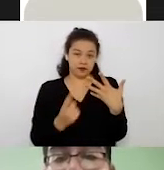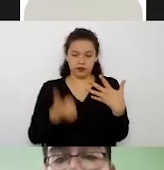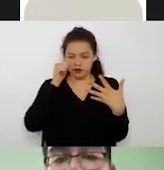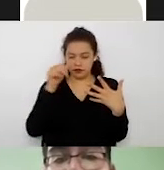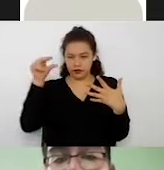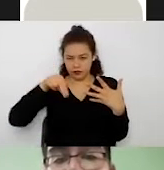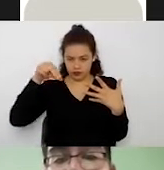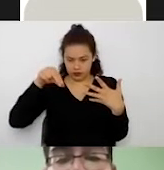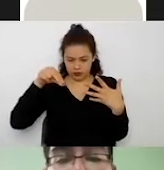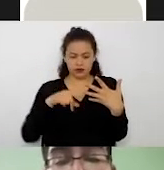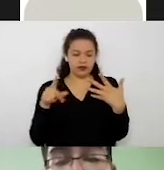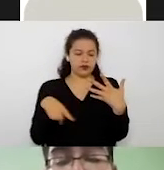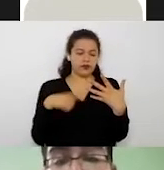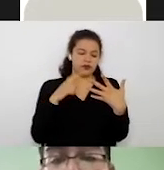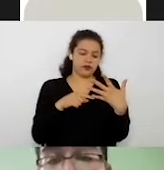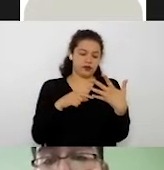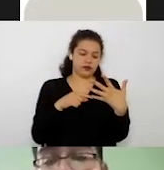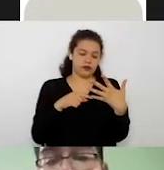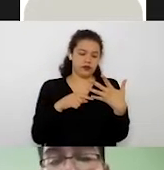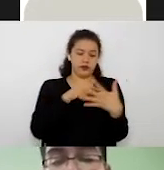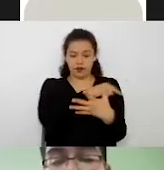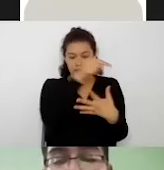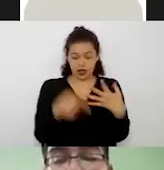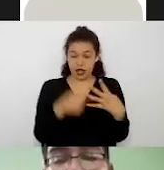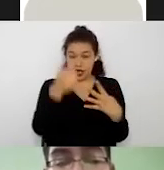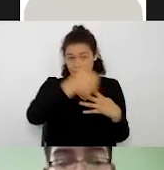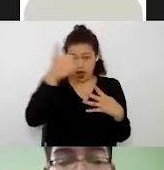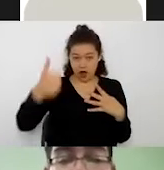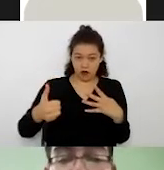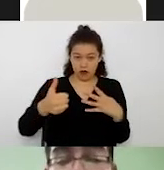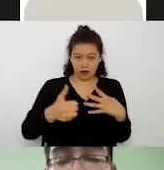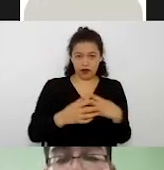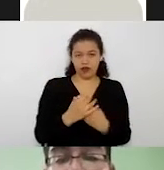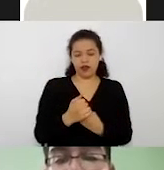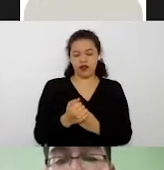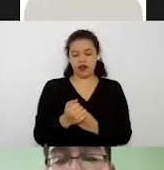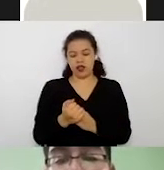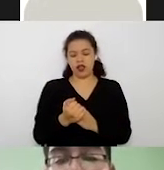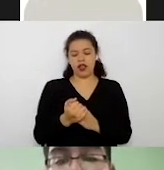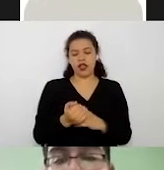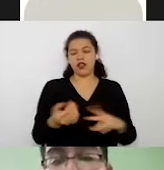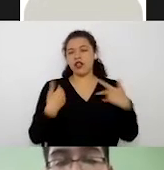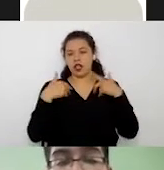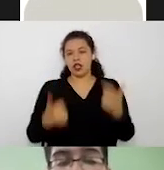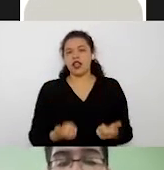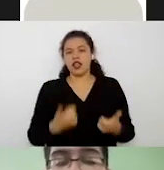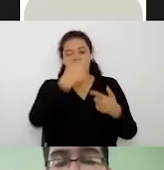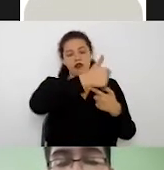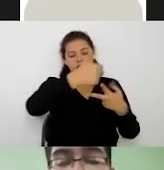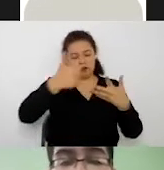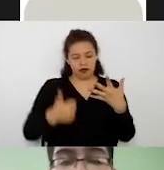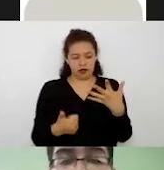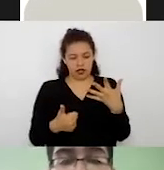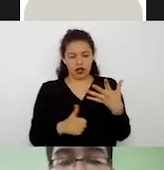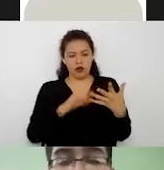auxilios. Y a partir de ahí, entender que como somos multibrigadistas, cada uno puede